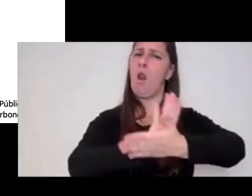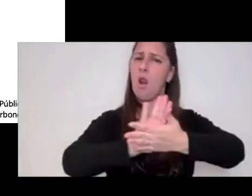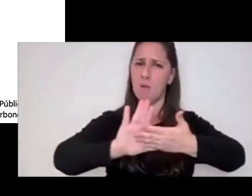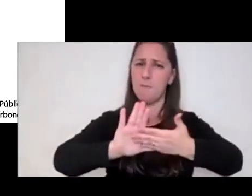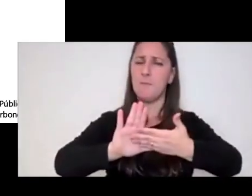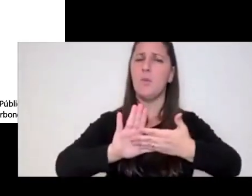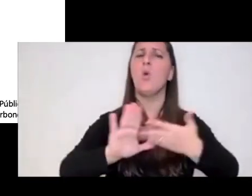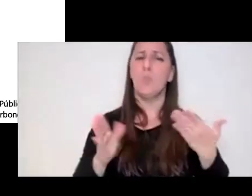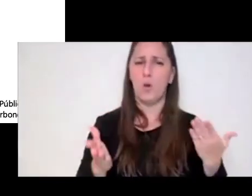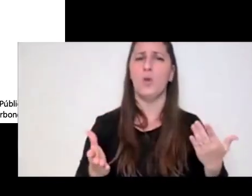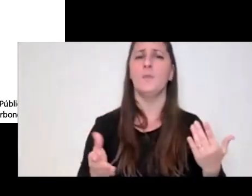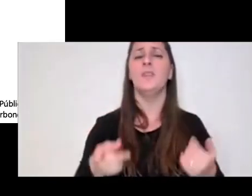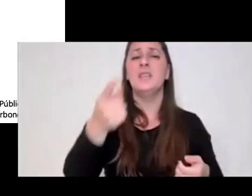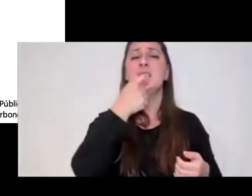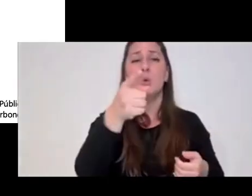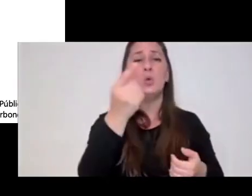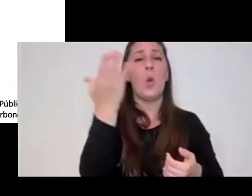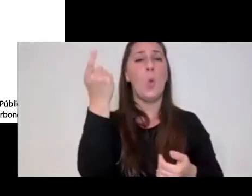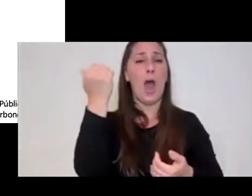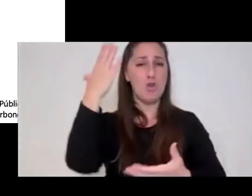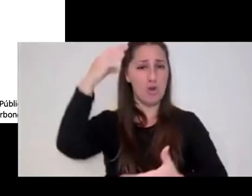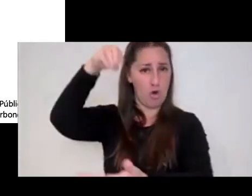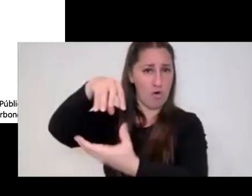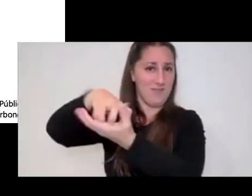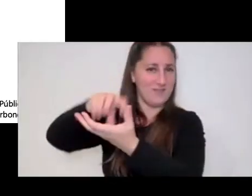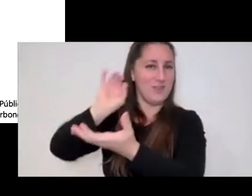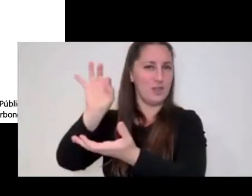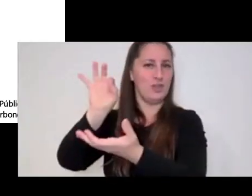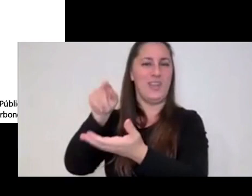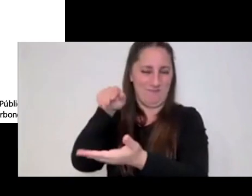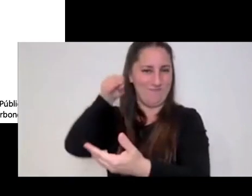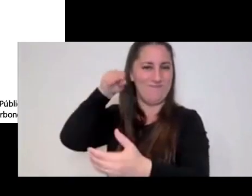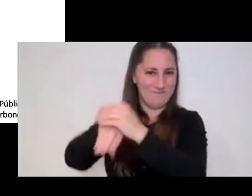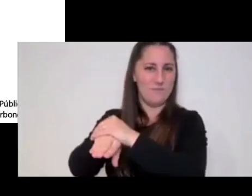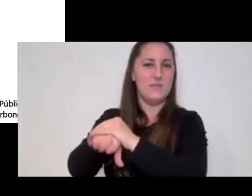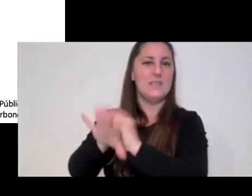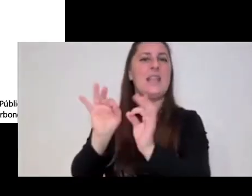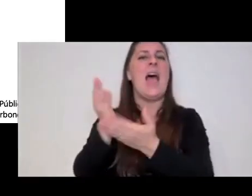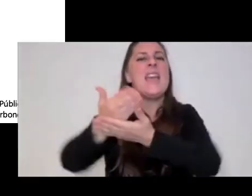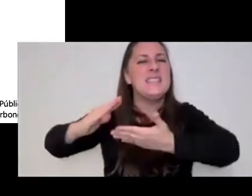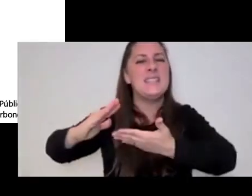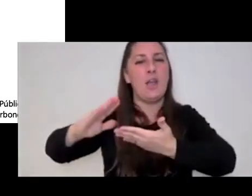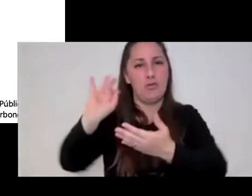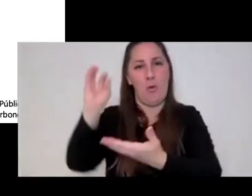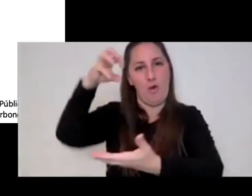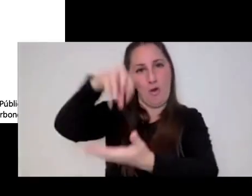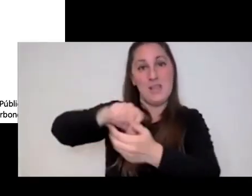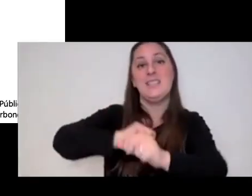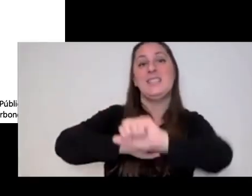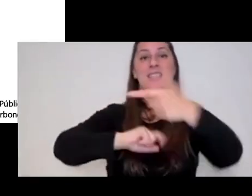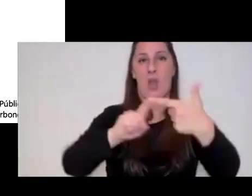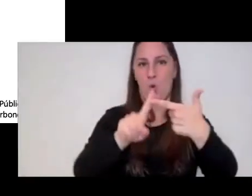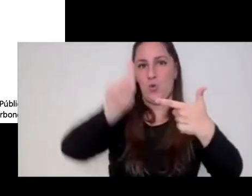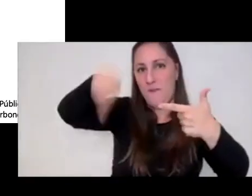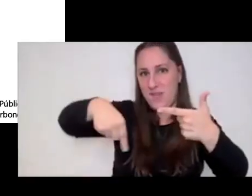si usted los tuviera en el banco, sabemos, por disposición legal está exento, y eso es lo que motivó el segundo título que estamos viendo aquí, ¿no? Pero